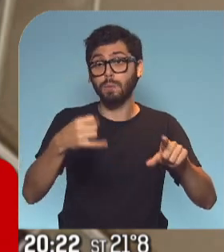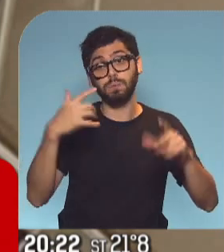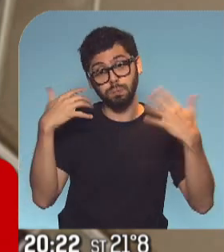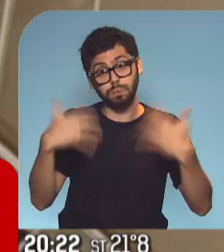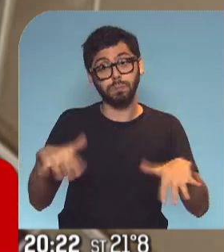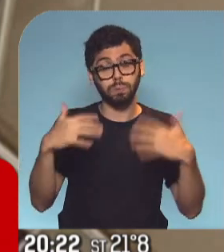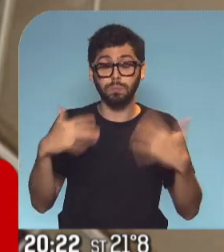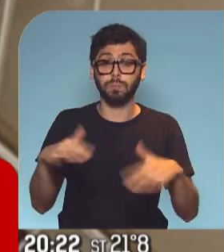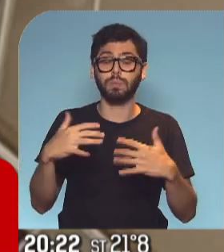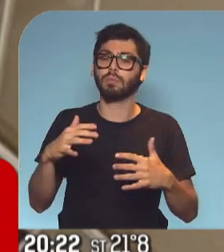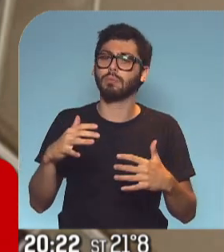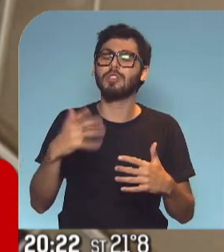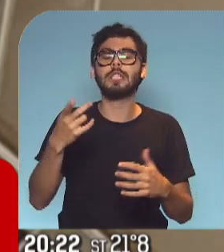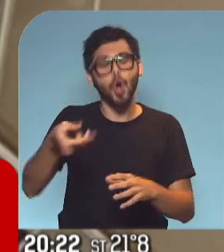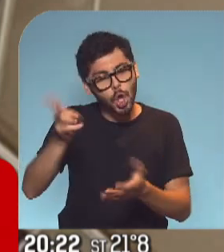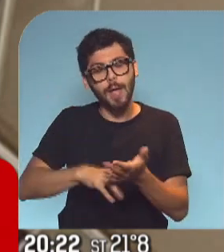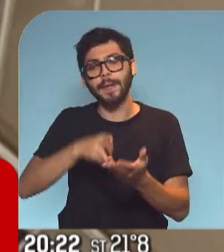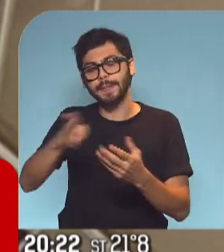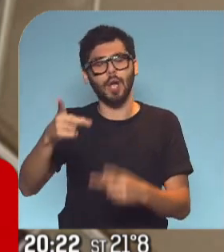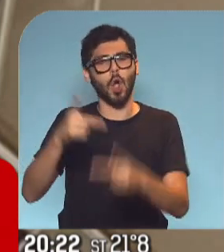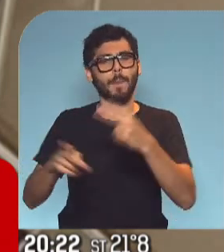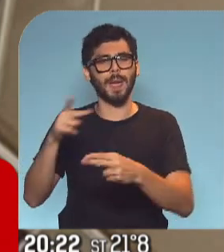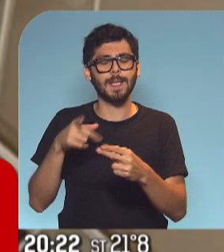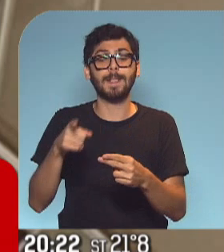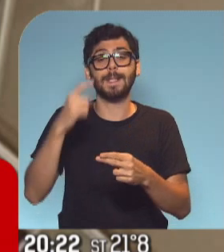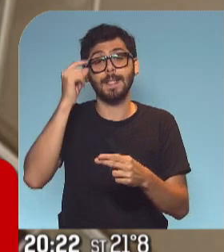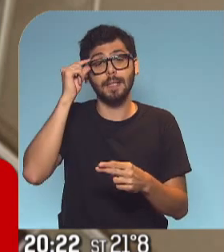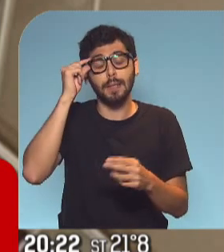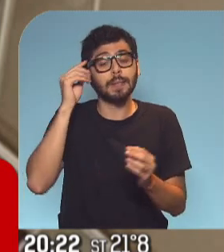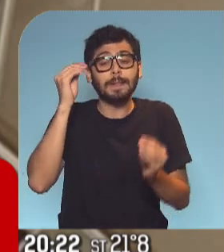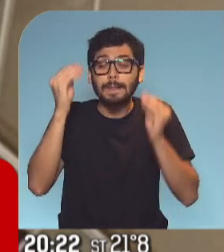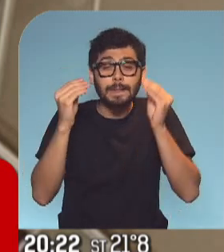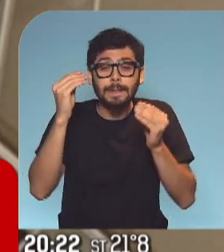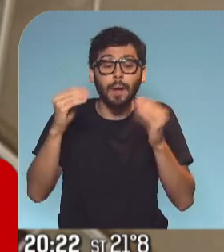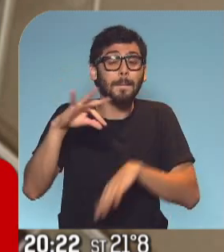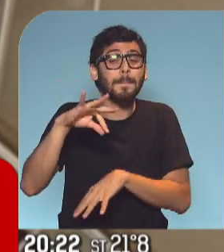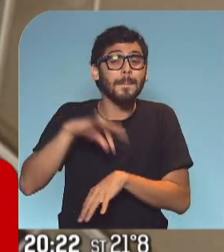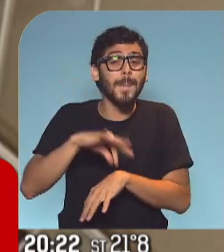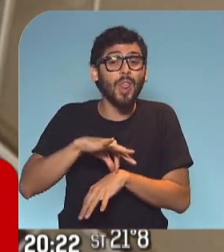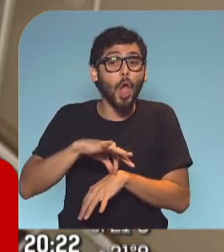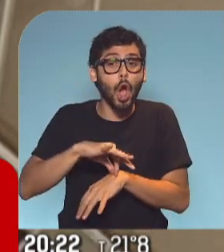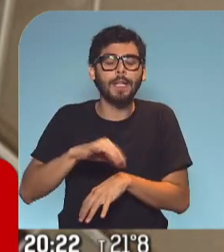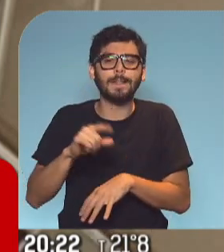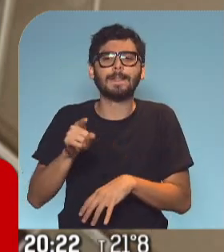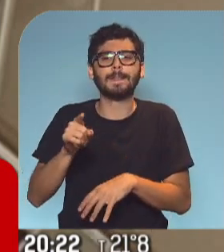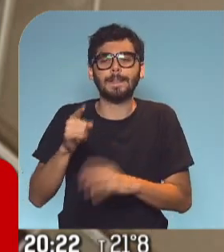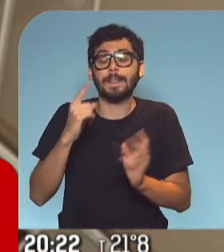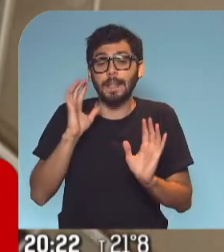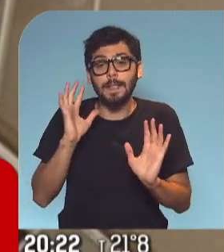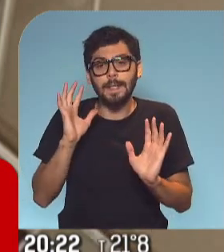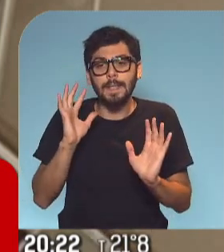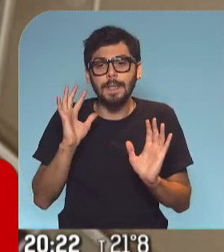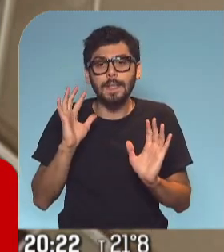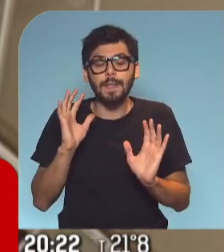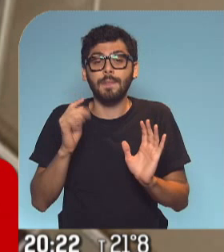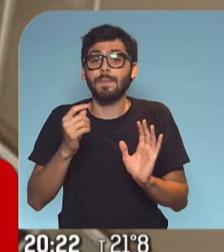Pero Del Potro volvió a pasar por el quirófano. Una preocupación es para los médicos que esto sí no resulte. Ya estamos